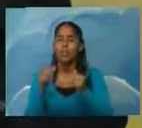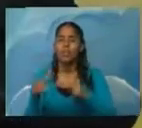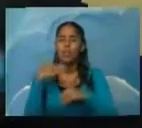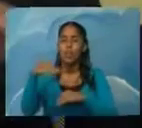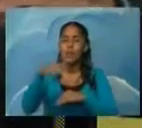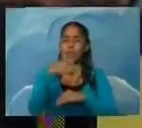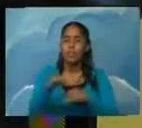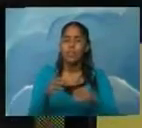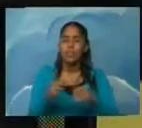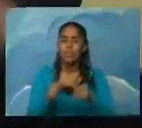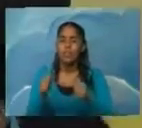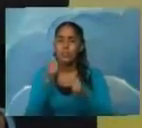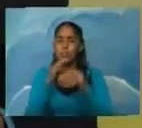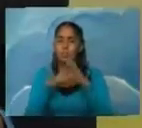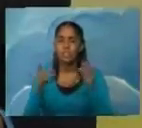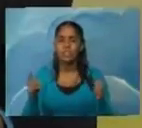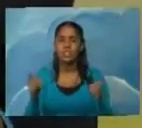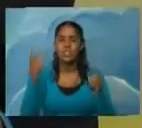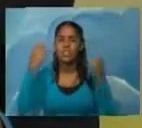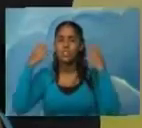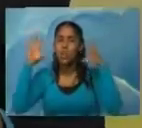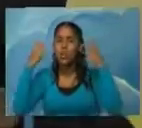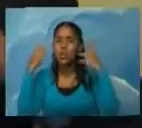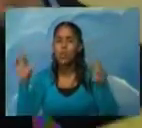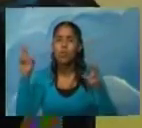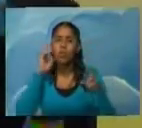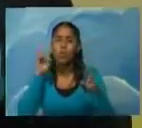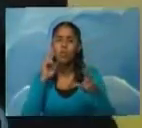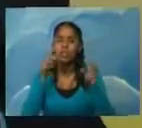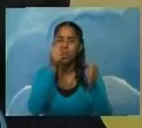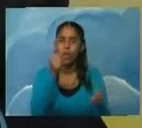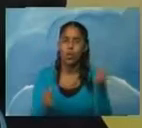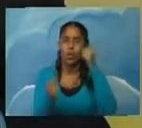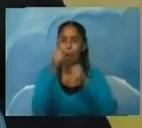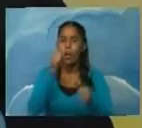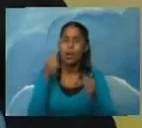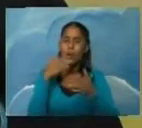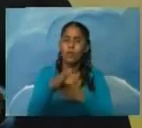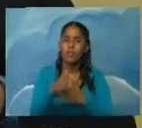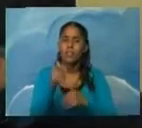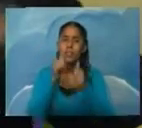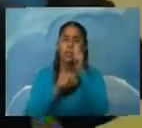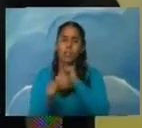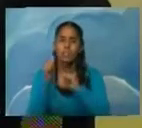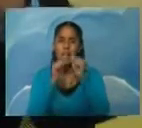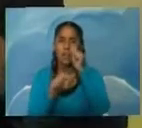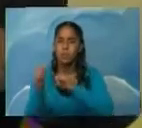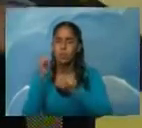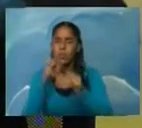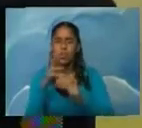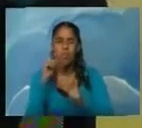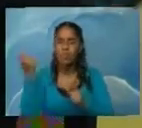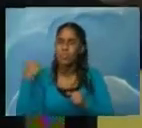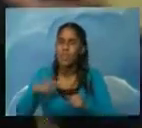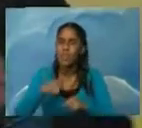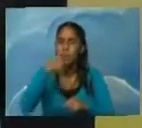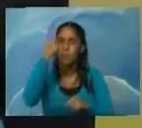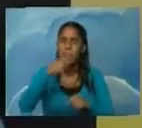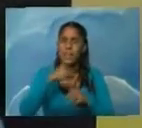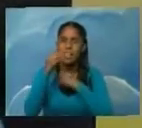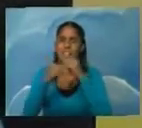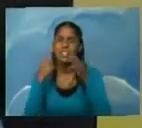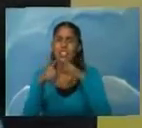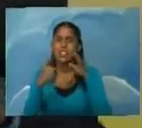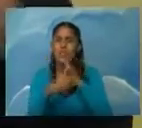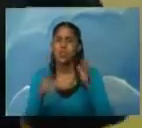avenida, prenden unos vehículos y ahí frente a la licorería no tienen ni vergüenza. Ahí mismo hacen